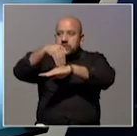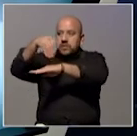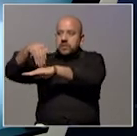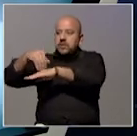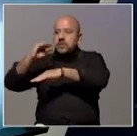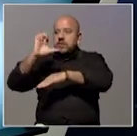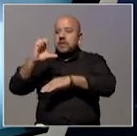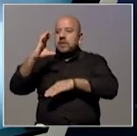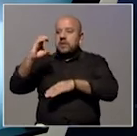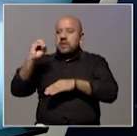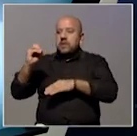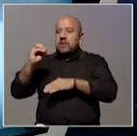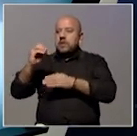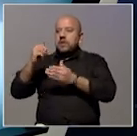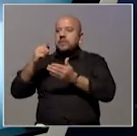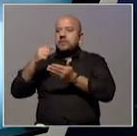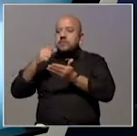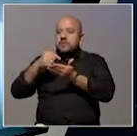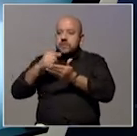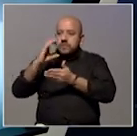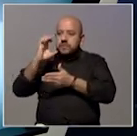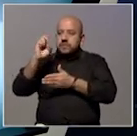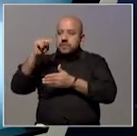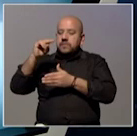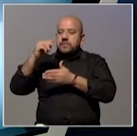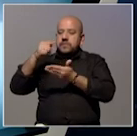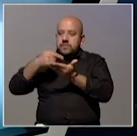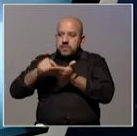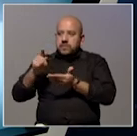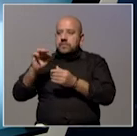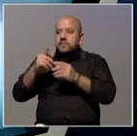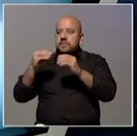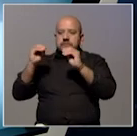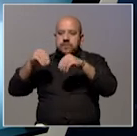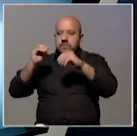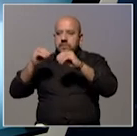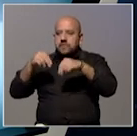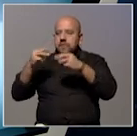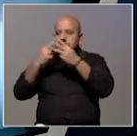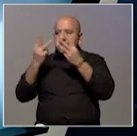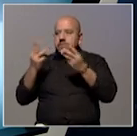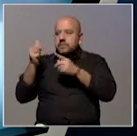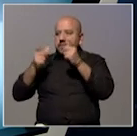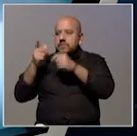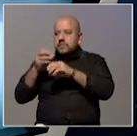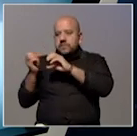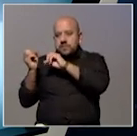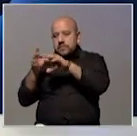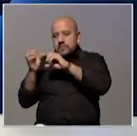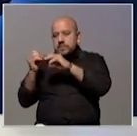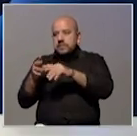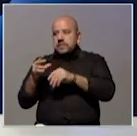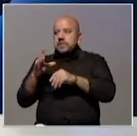centro se llaman para residuos hombros y otro tipo de residuos que los vecinos puedan dejar en ese lugar